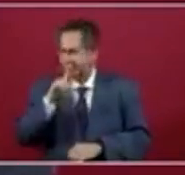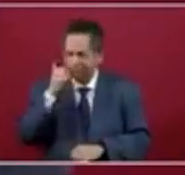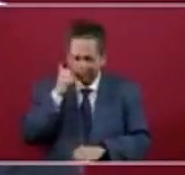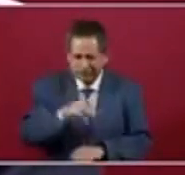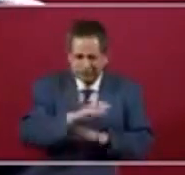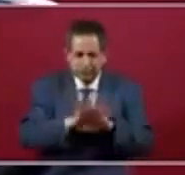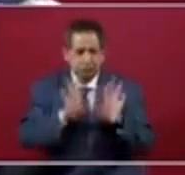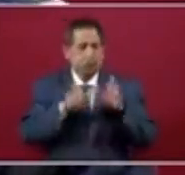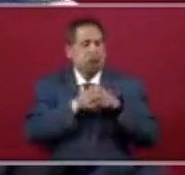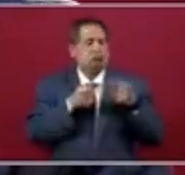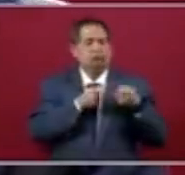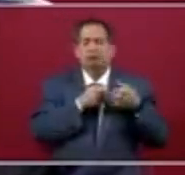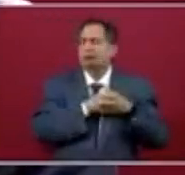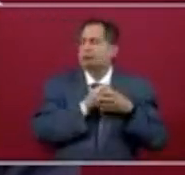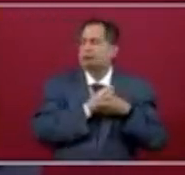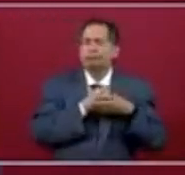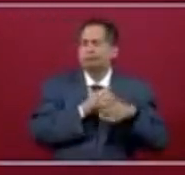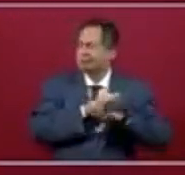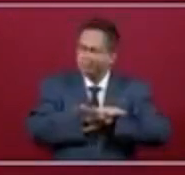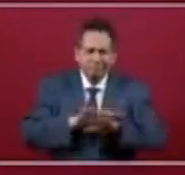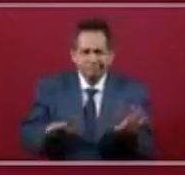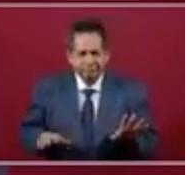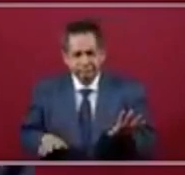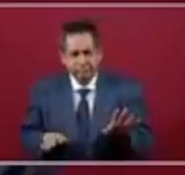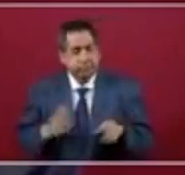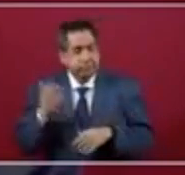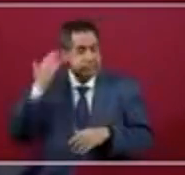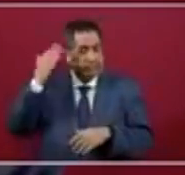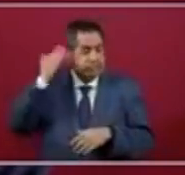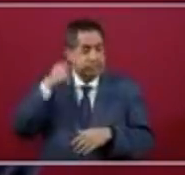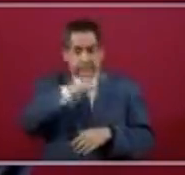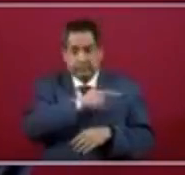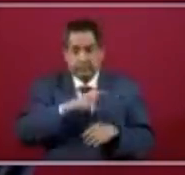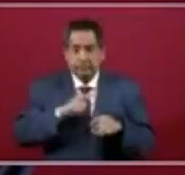régimen neoliberal creó